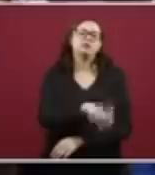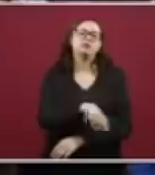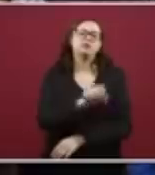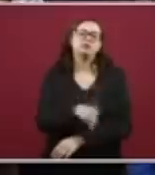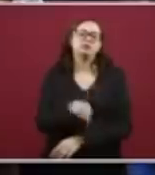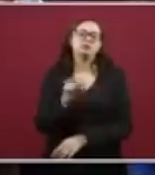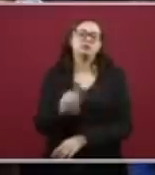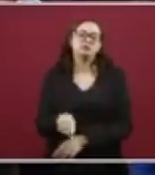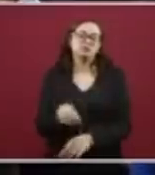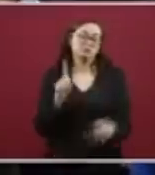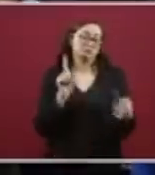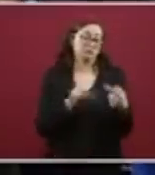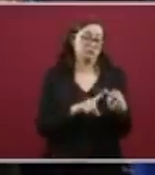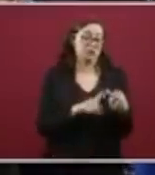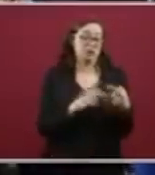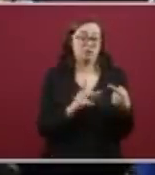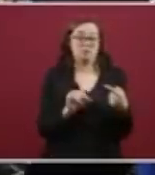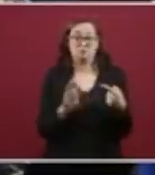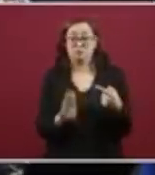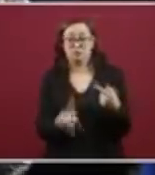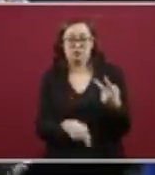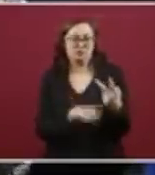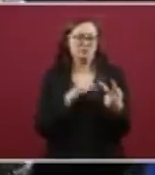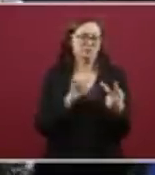Producto Interno Bruto,